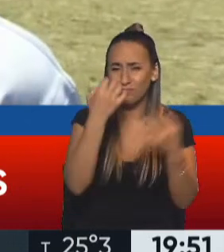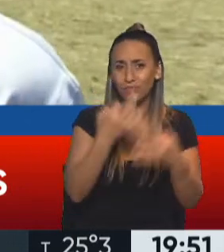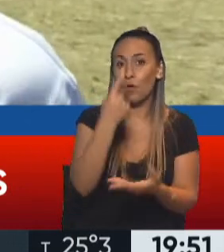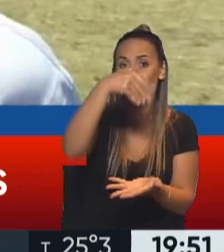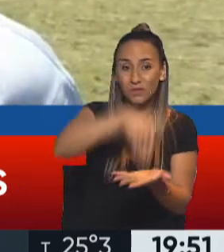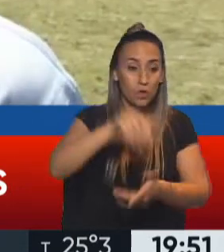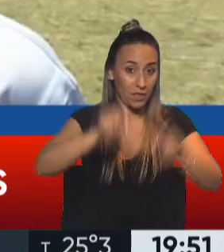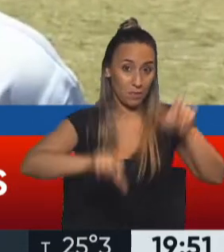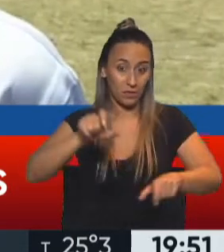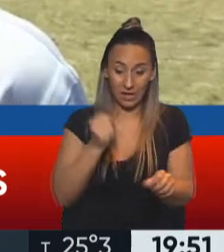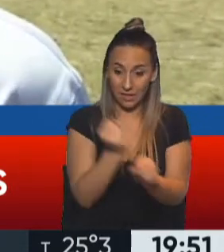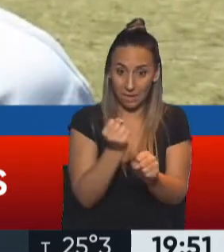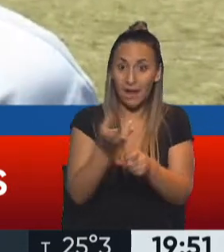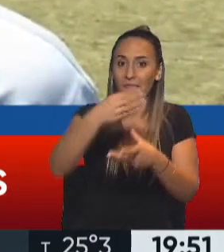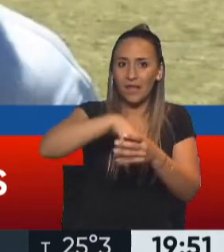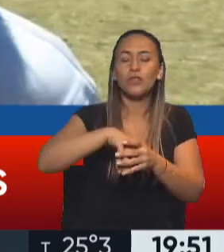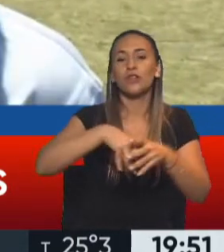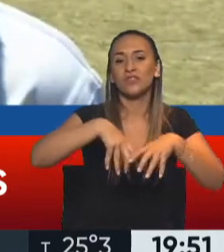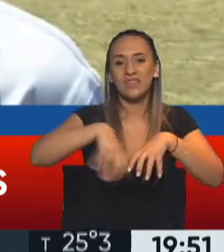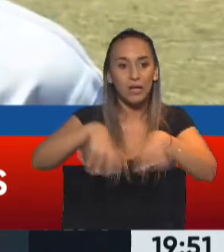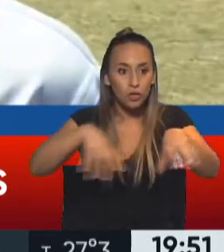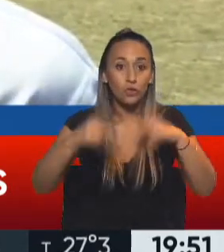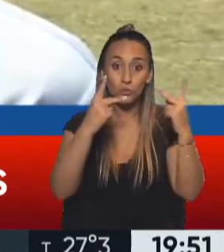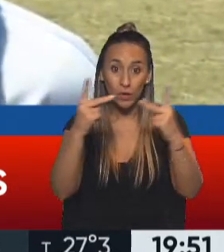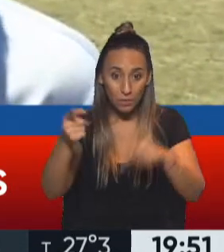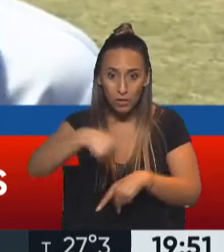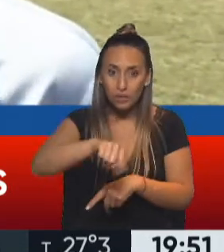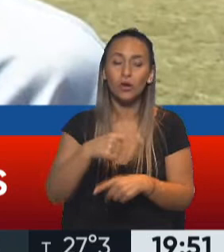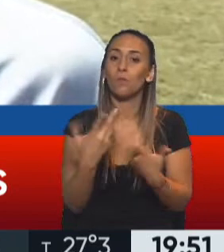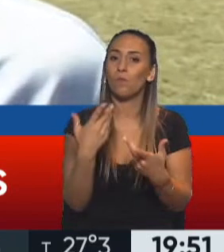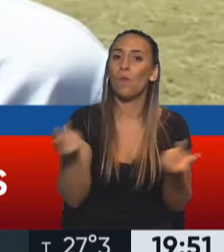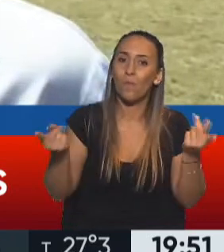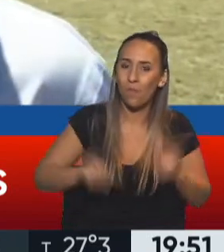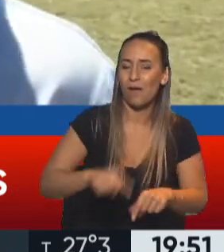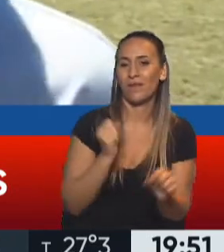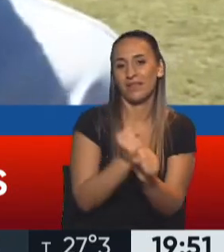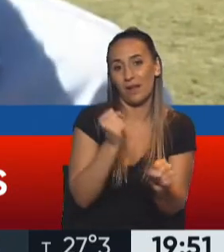argentinos y argentinas que trabajan en el sector turismo hayan podido volver a trabajar, se siga generando empleo. El